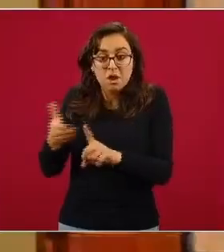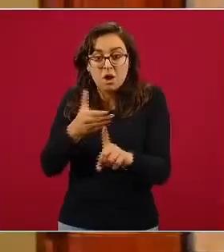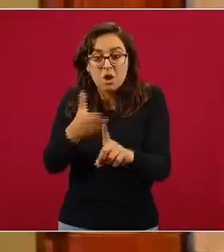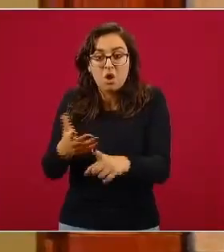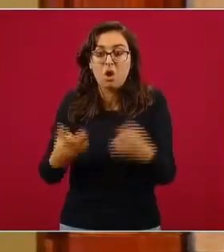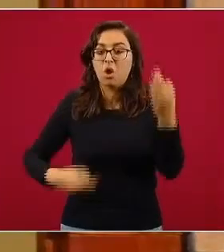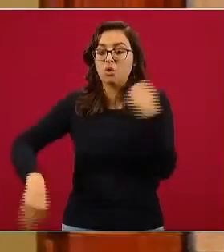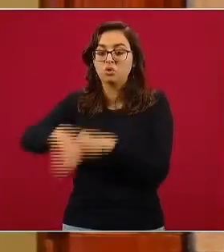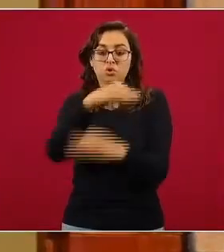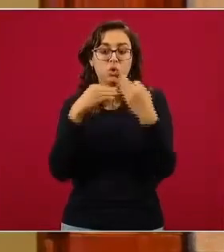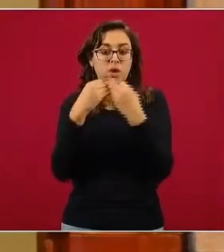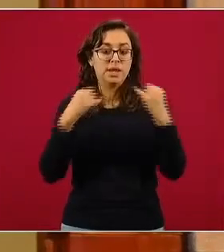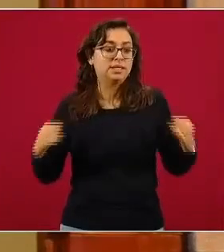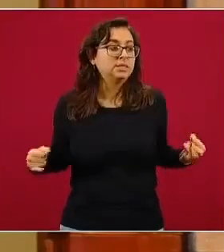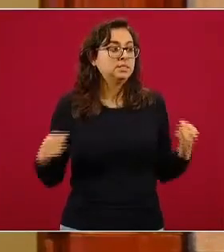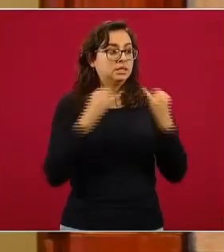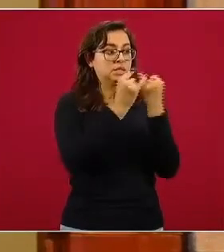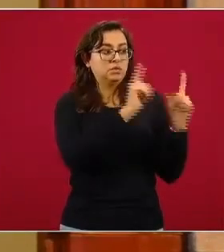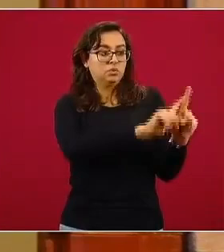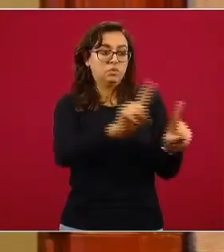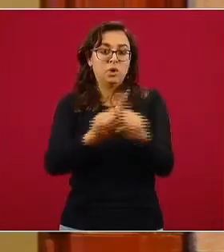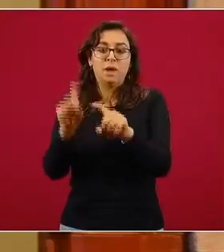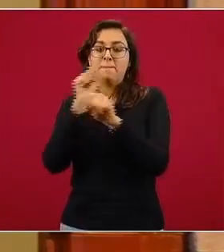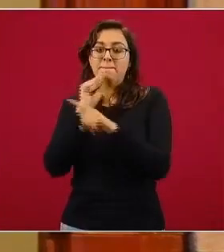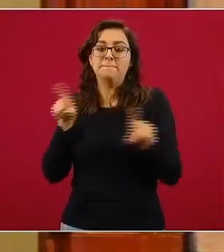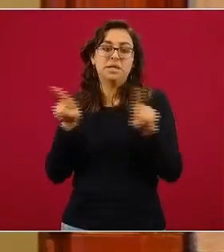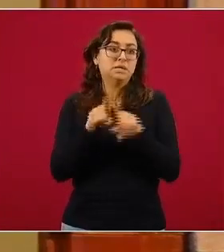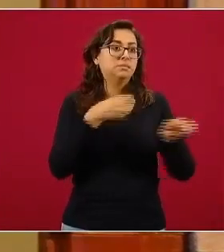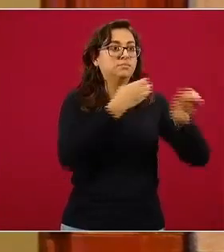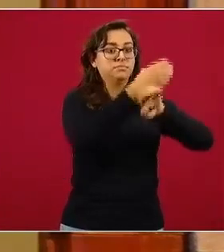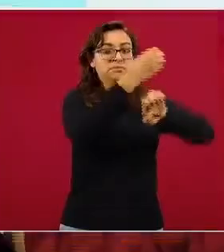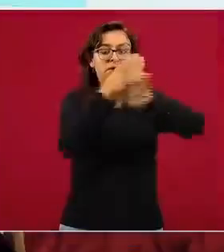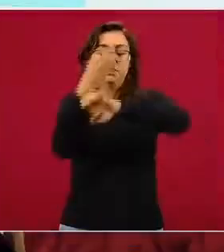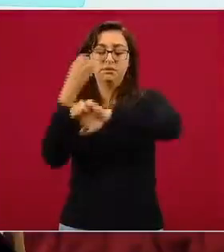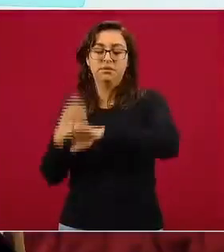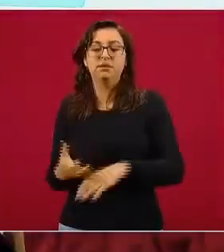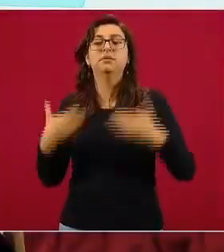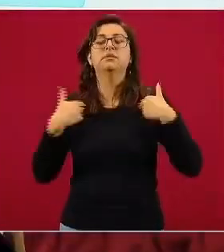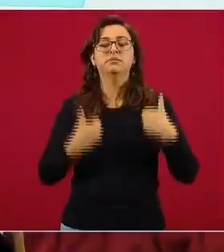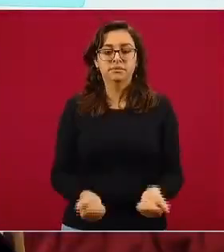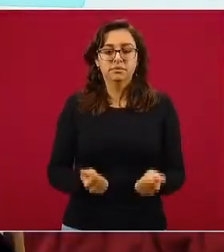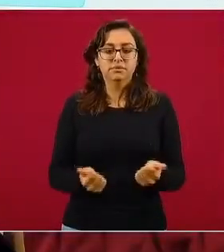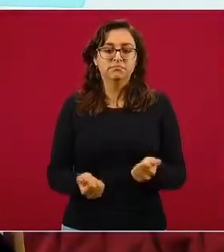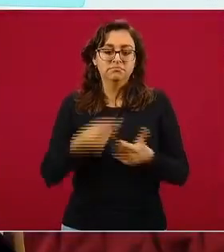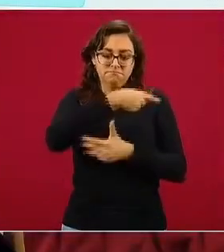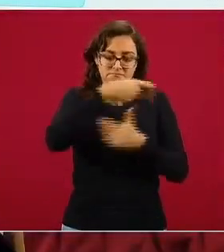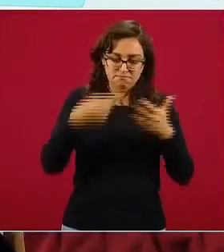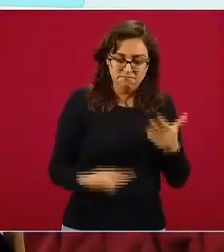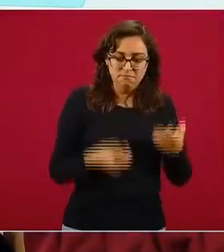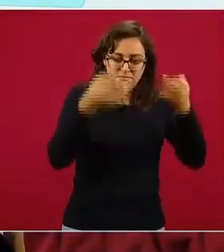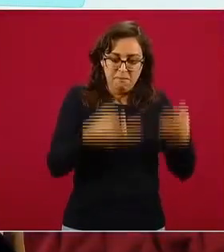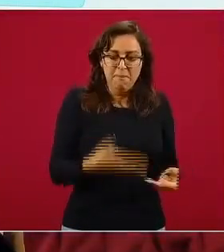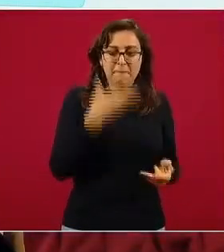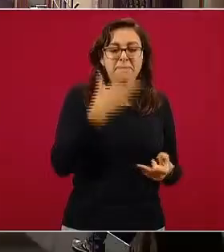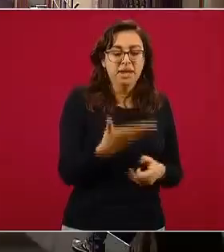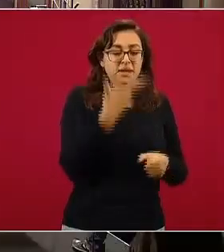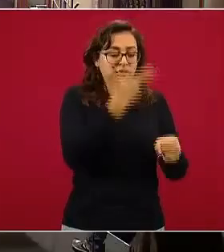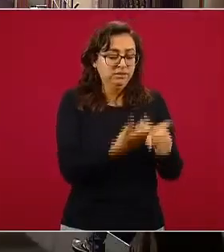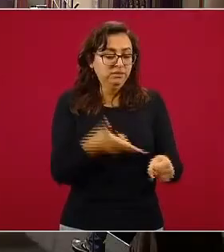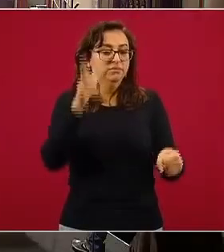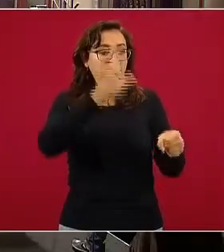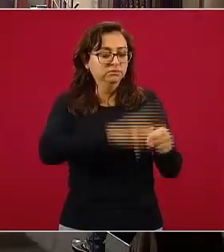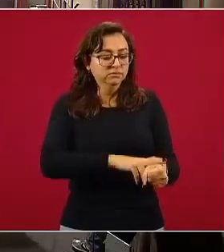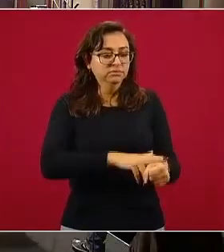del sector como a cada una de las entidades federativas, el tener cuáles serían como las buenas prácticas para que los hospitales